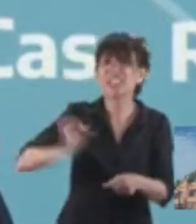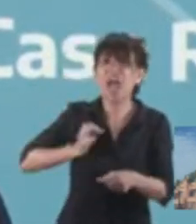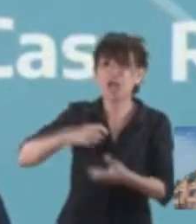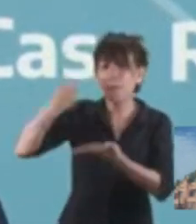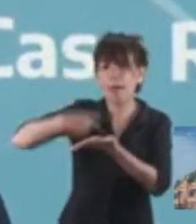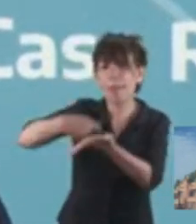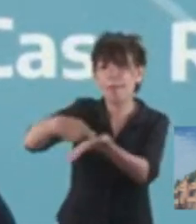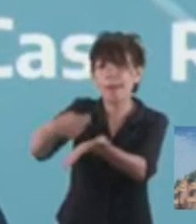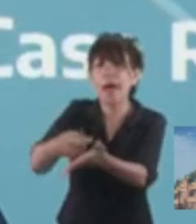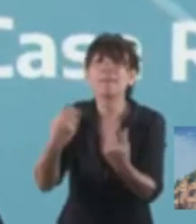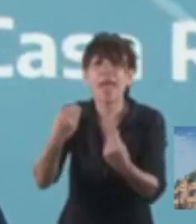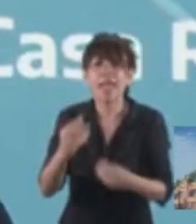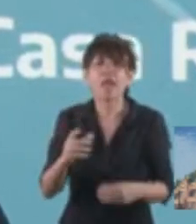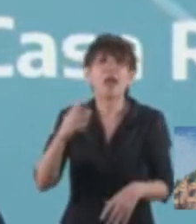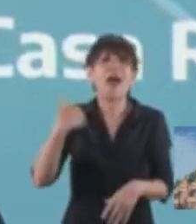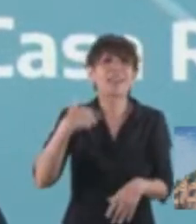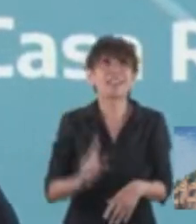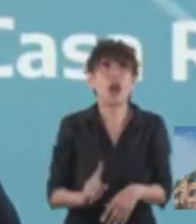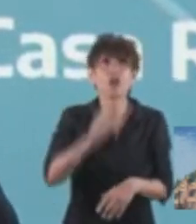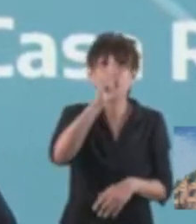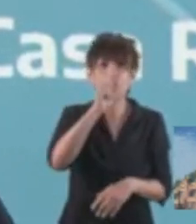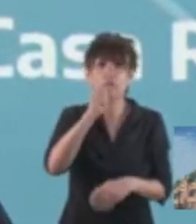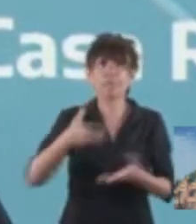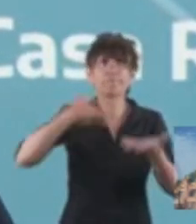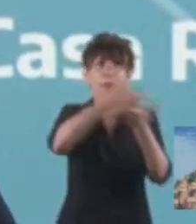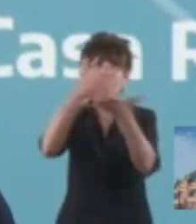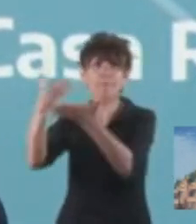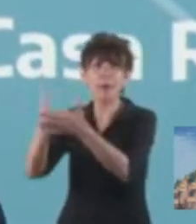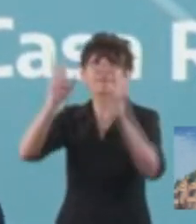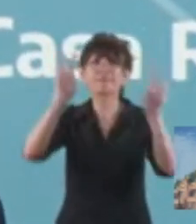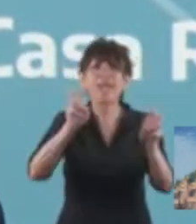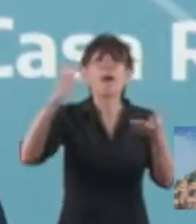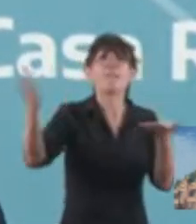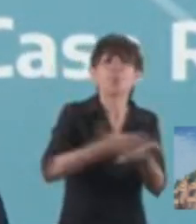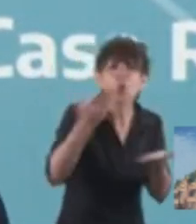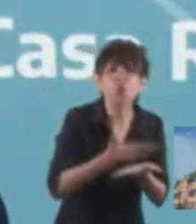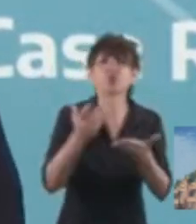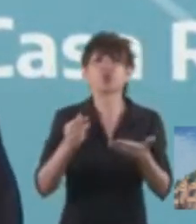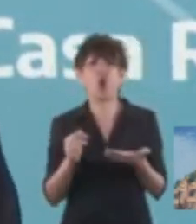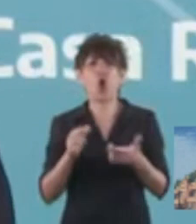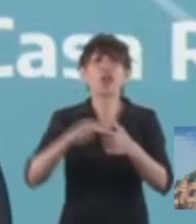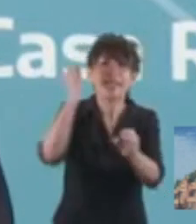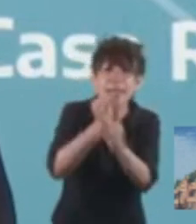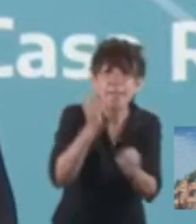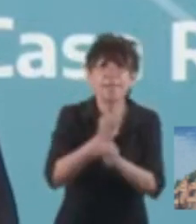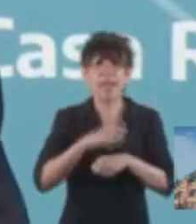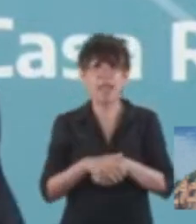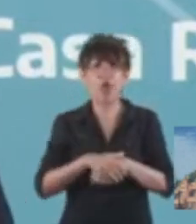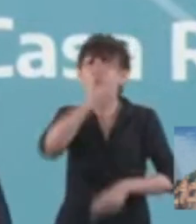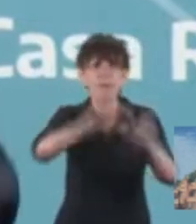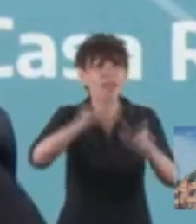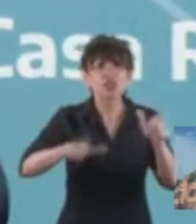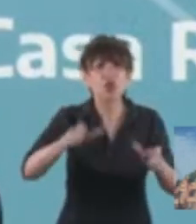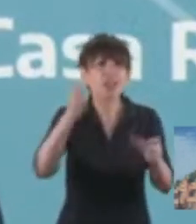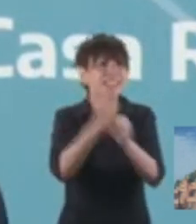argentino que tienen que ver con la producción que tienen que ver con el empleo que tiene que ver con el arraigo por consideramos